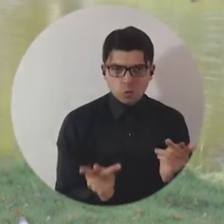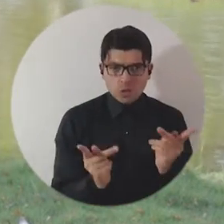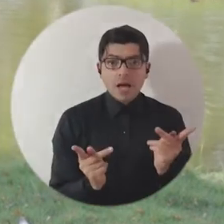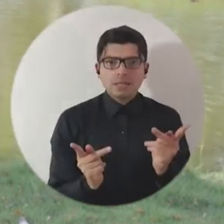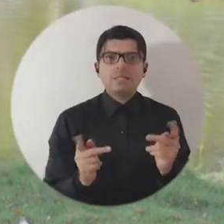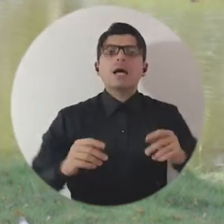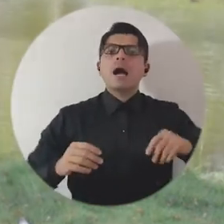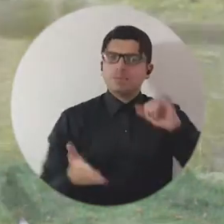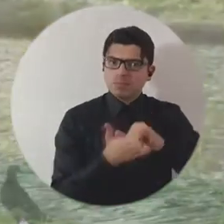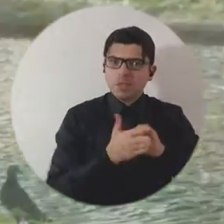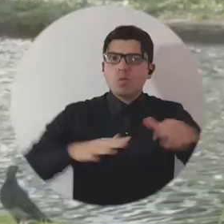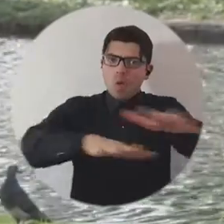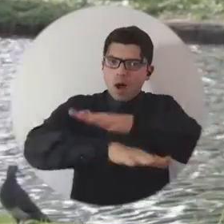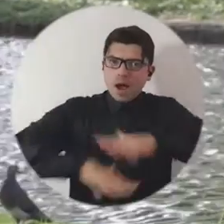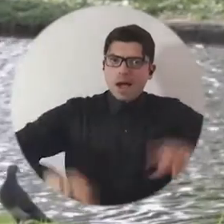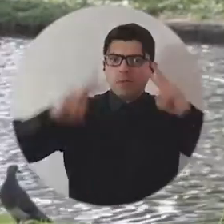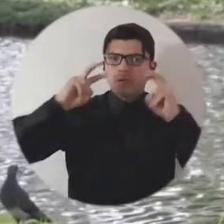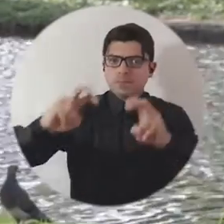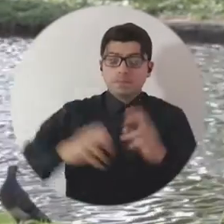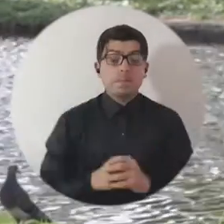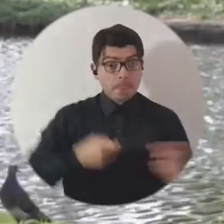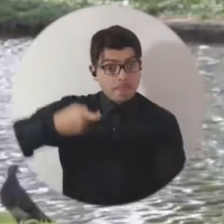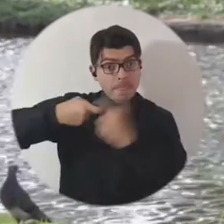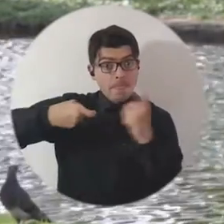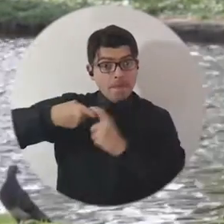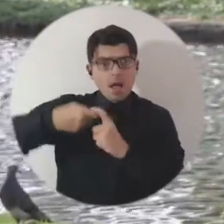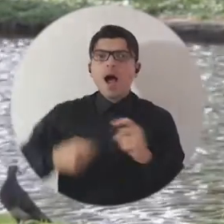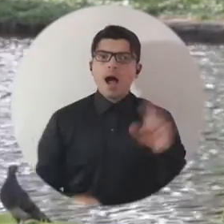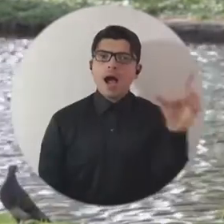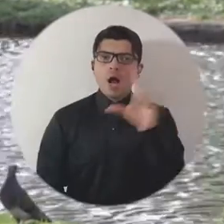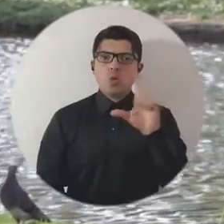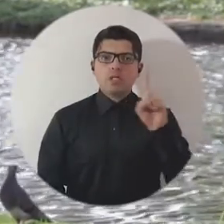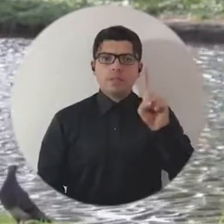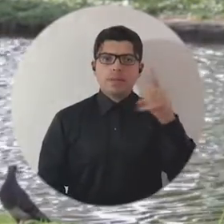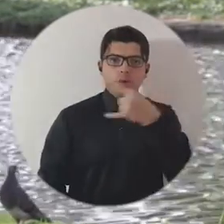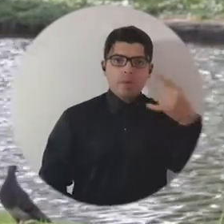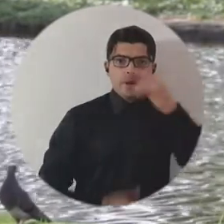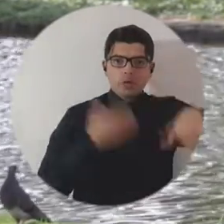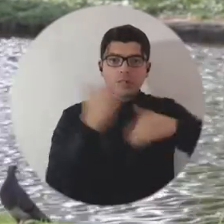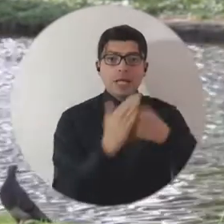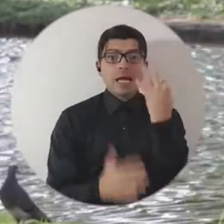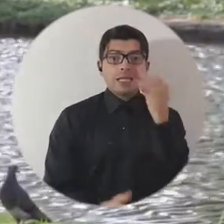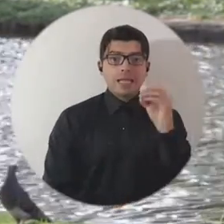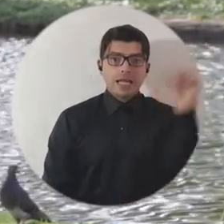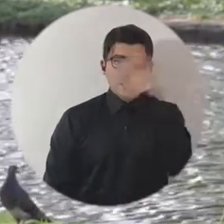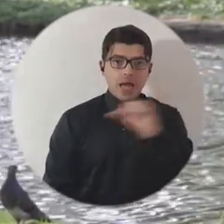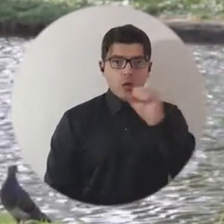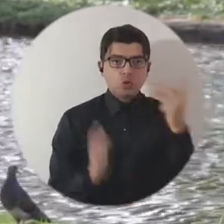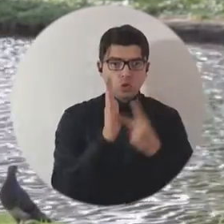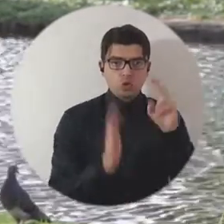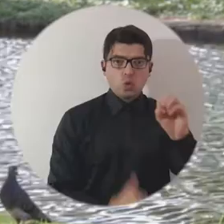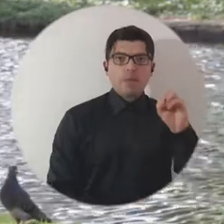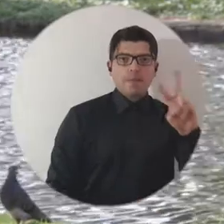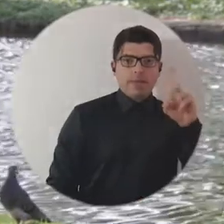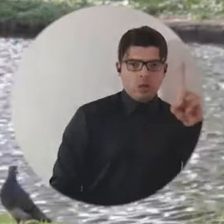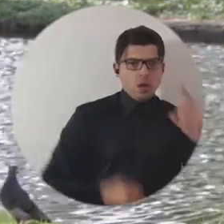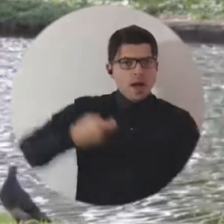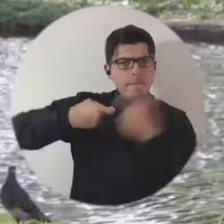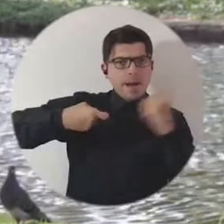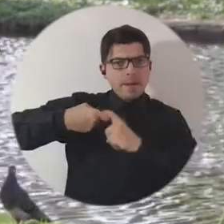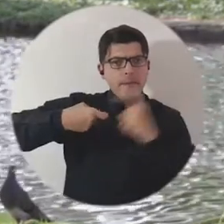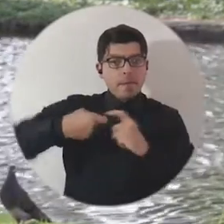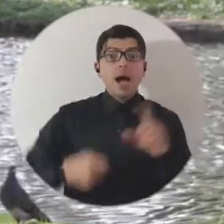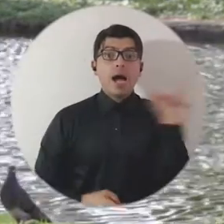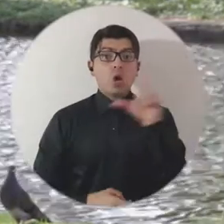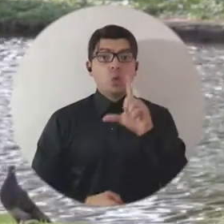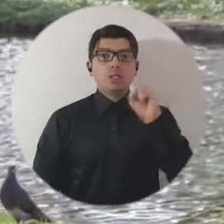en el campo de la investigación. Las inscripciones de los participantes serán desde el lunes 1 de marzo al lunes 30 de agosto del 2021 y las inscripciones de los asistentes serán